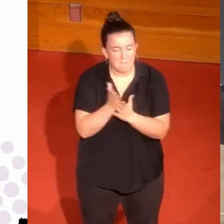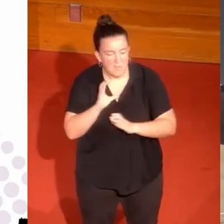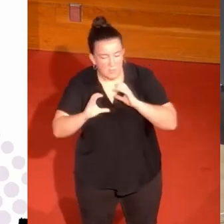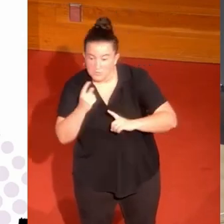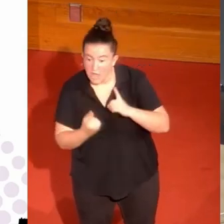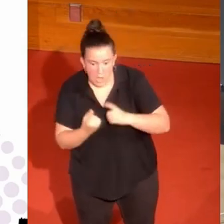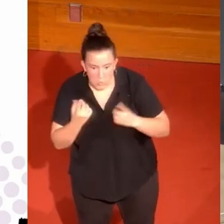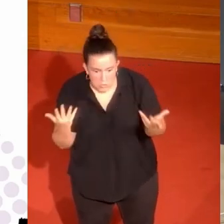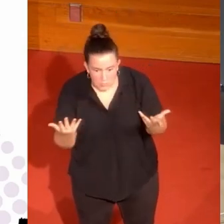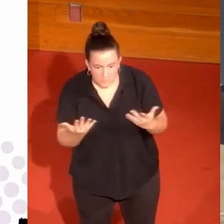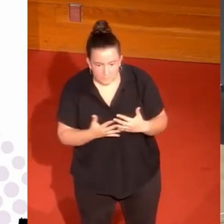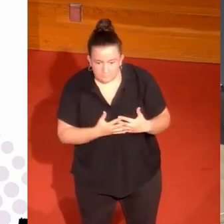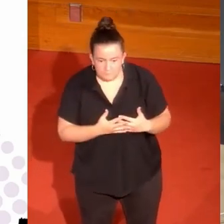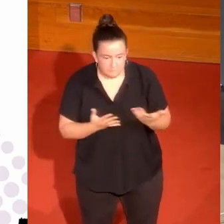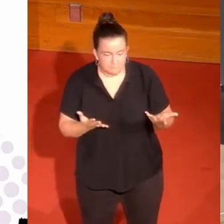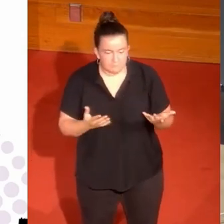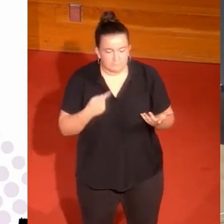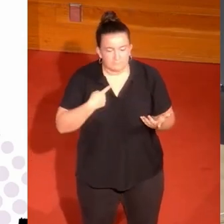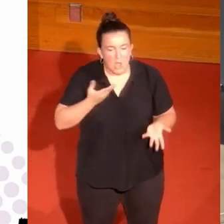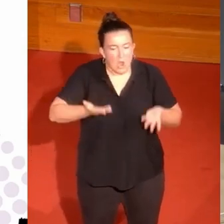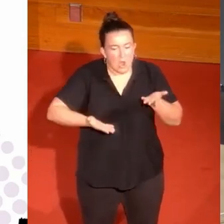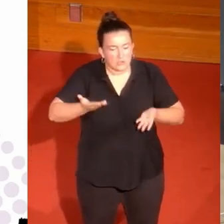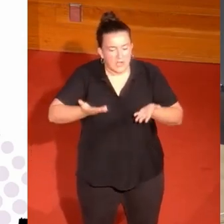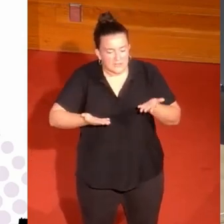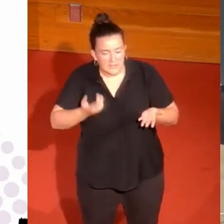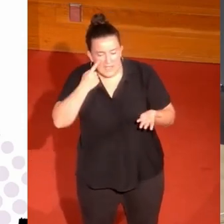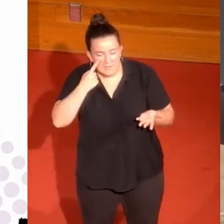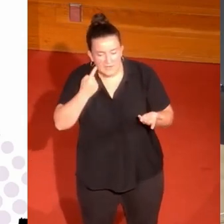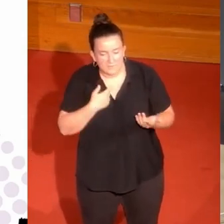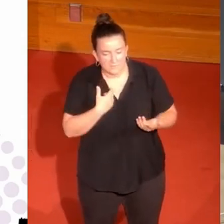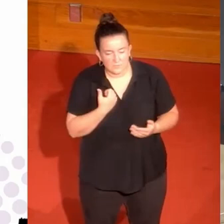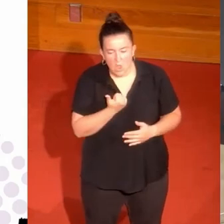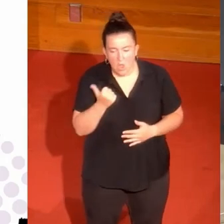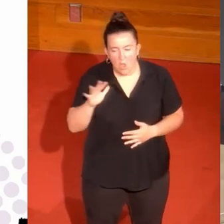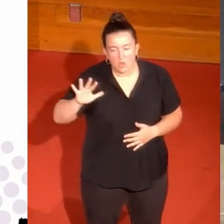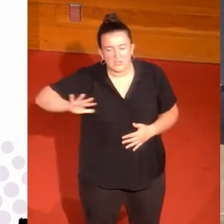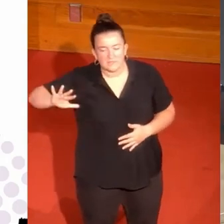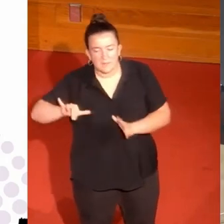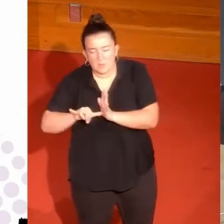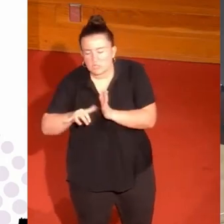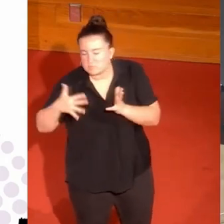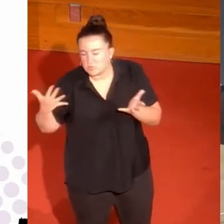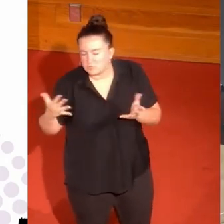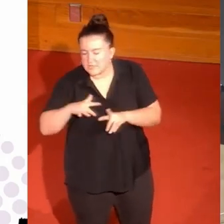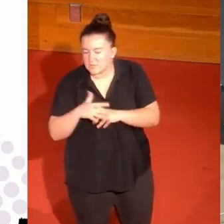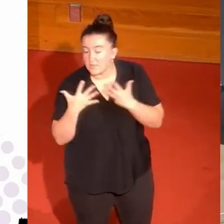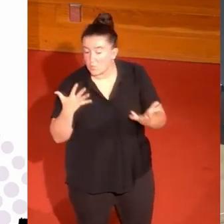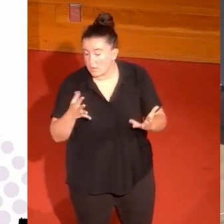Eh pues que haga contraste sobre cuál es la situación de en Oriente próximo porque fuera parte de los